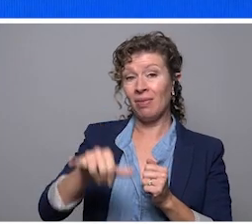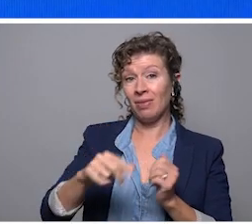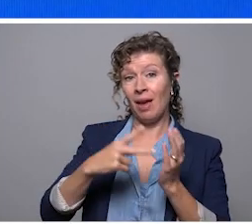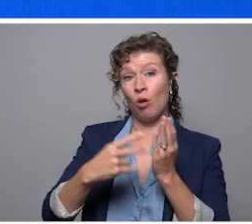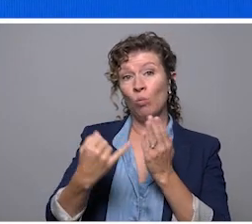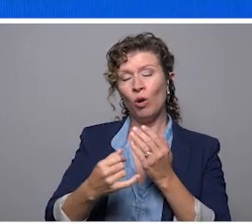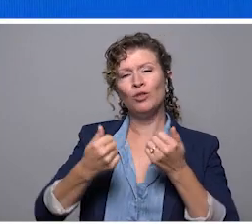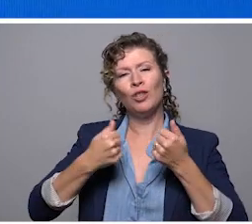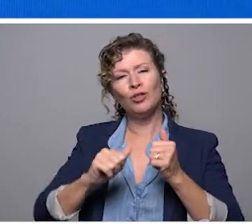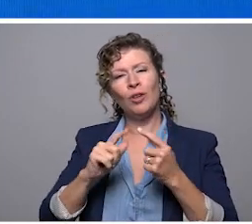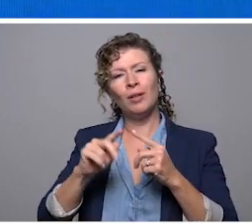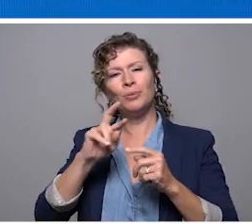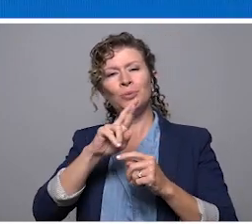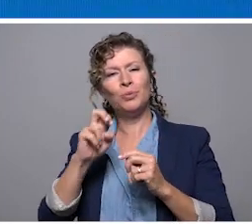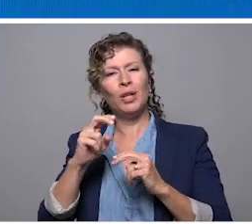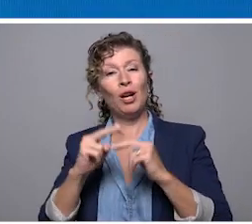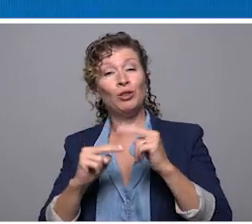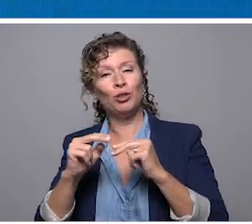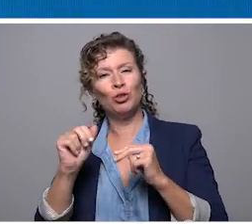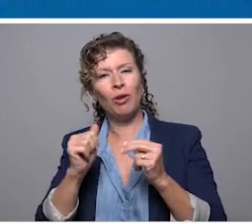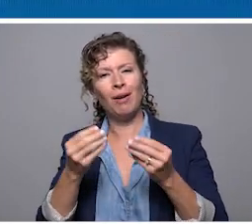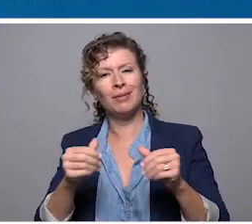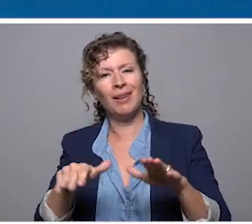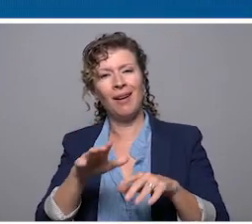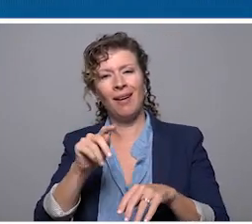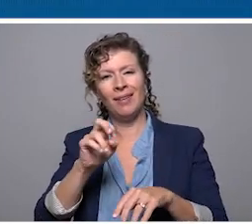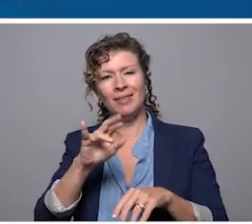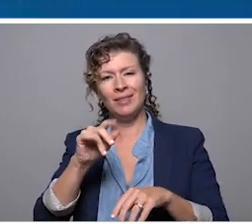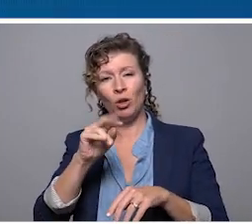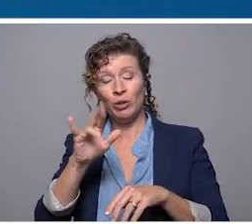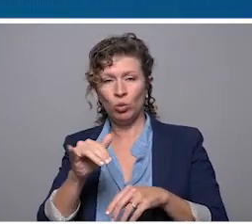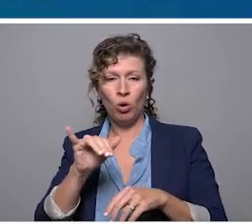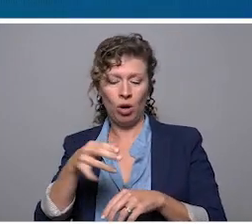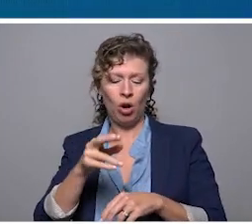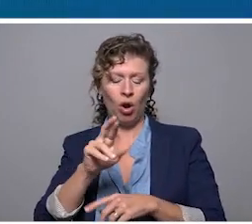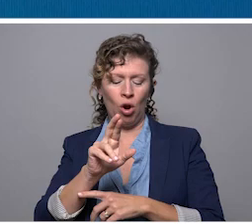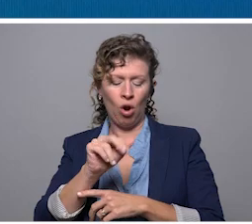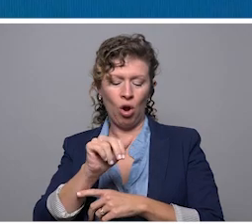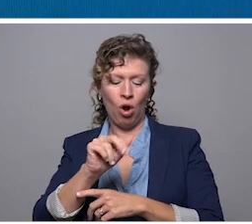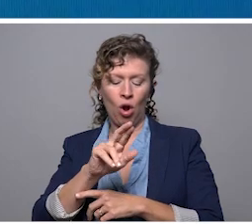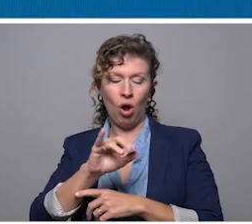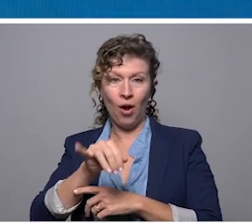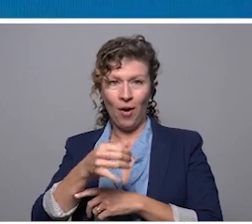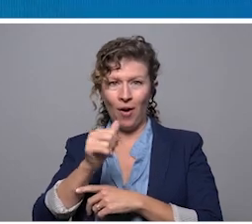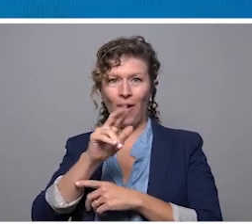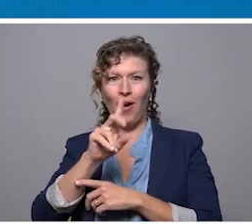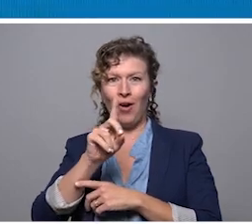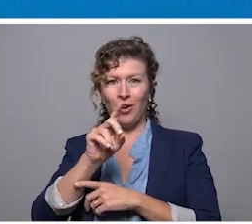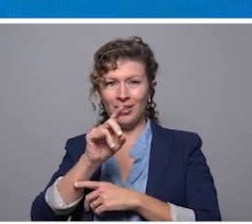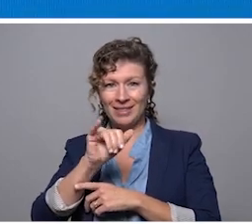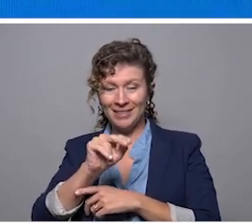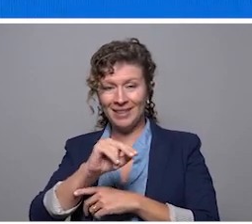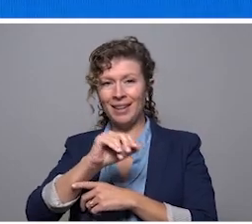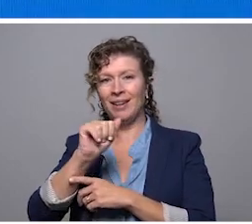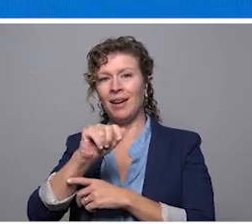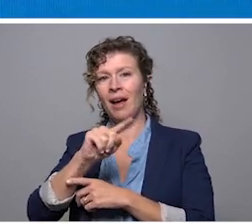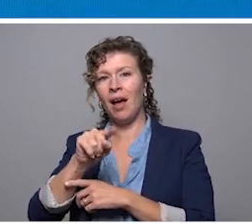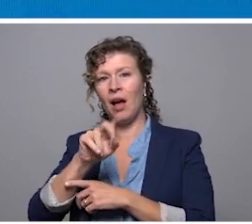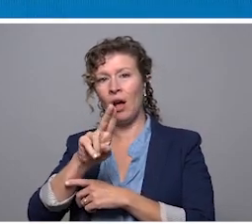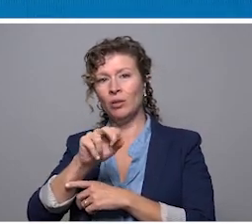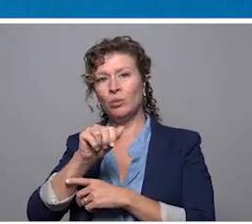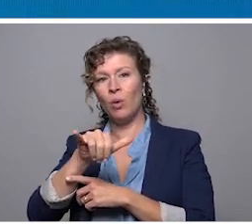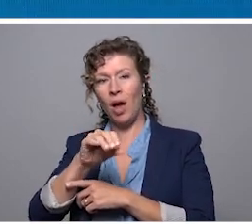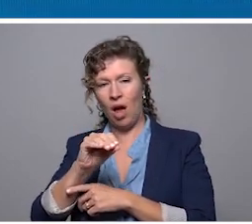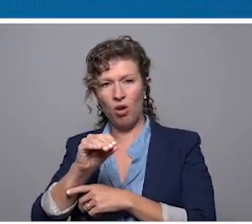un territorio jardín azuayo nace fruto de un desastre de un desastre natural que